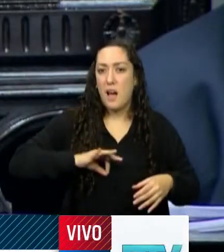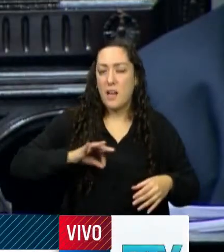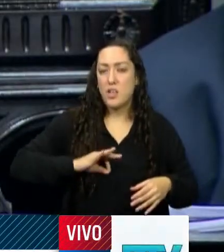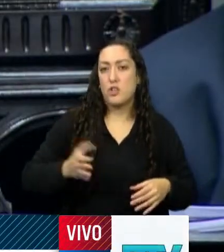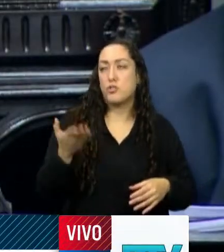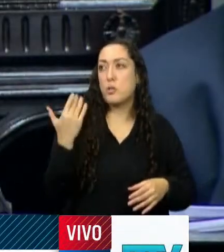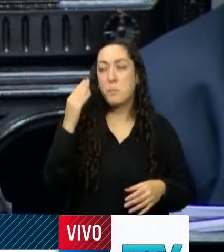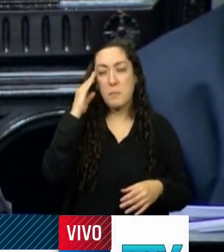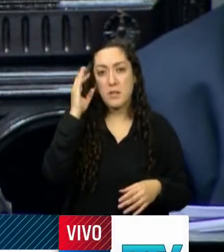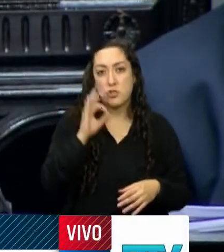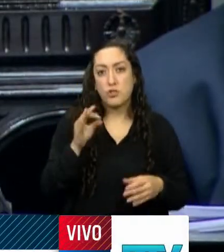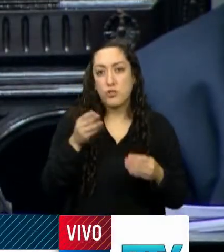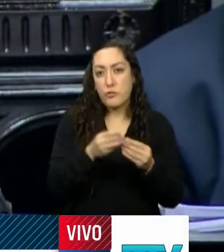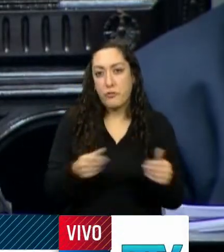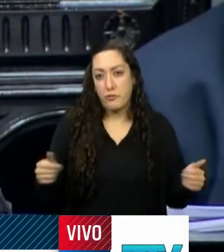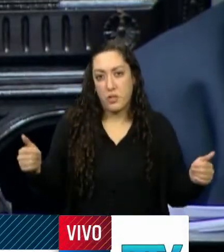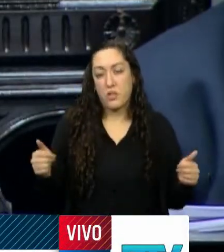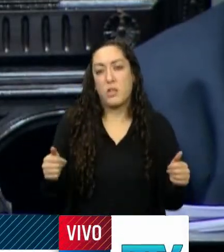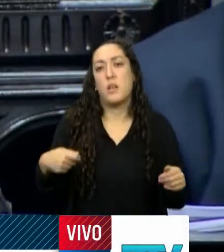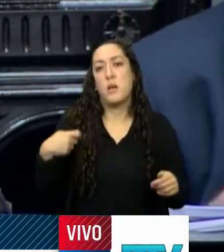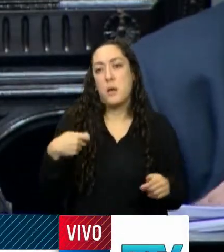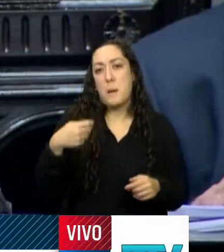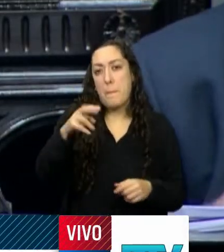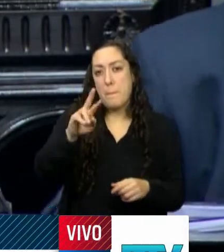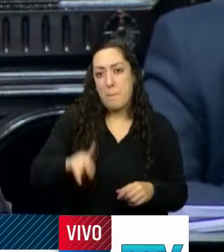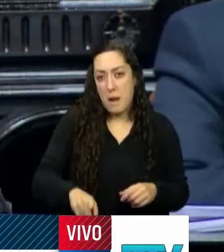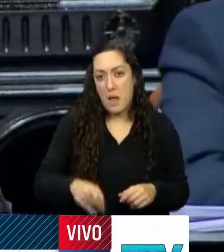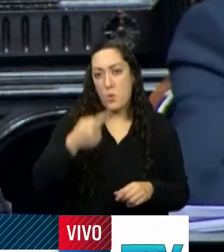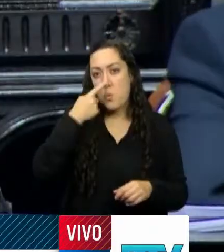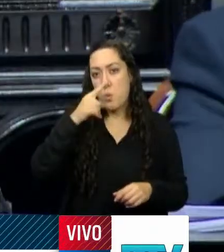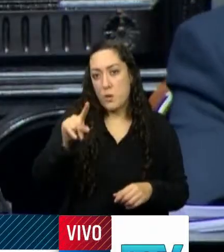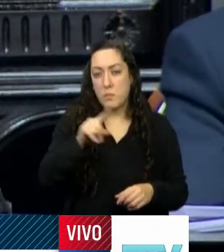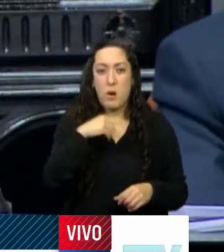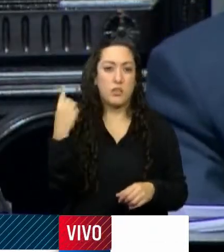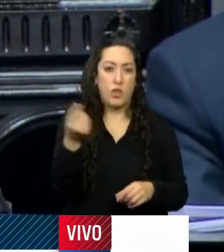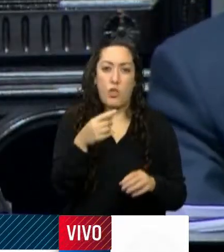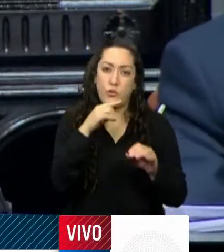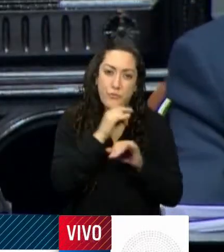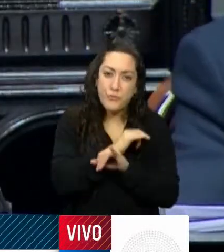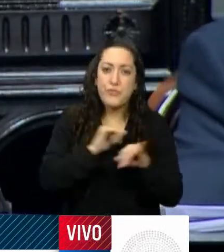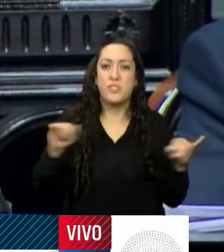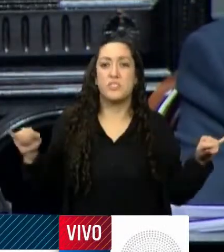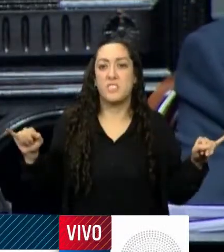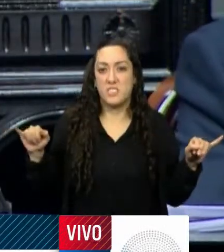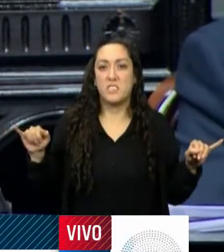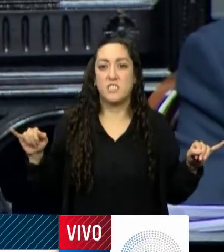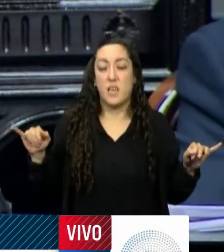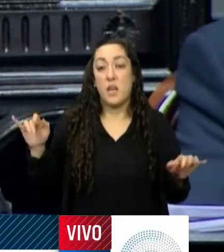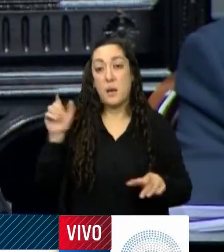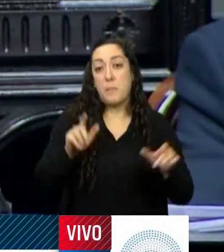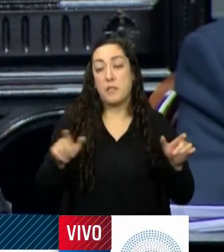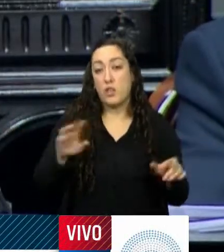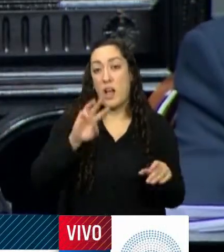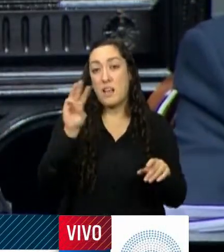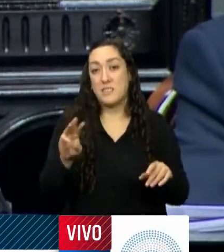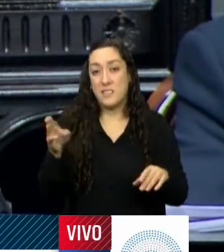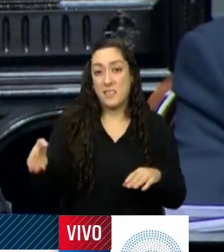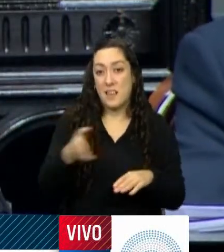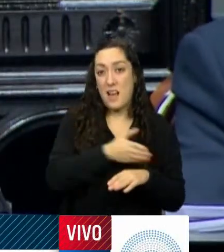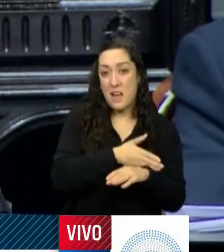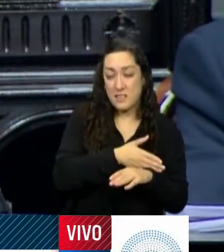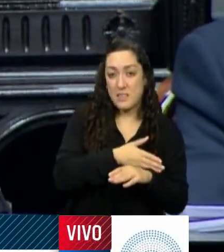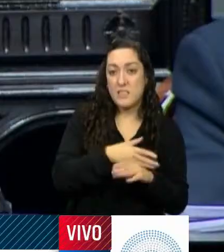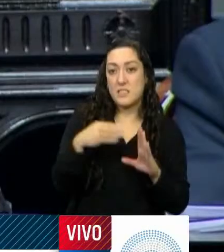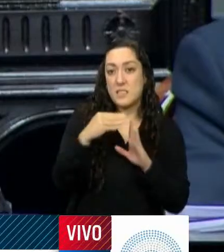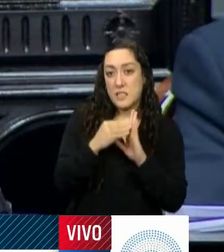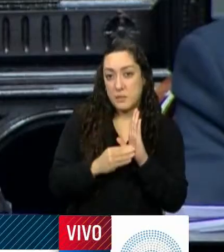mes de marzo, la última moratoria, que le avisaron a todo el mundo. Es más, alguien se podía inscribir en ANSES y conseguir